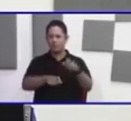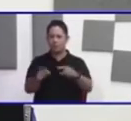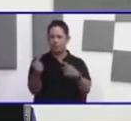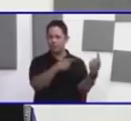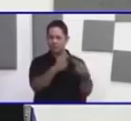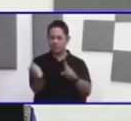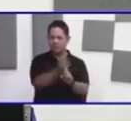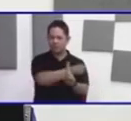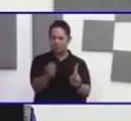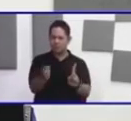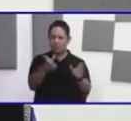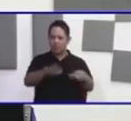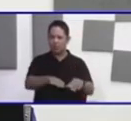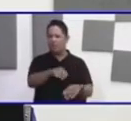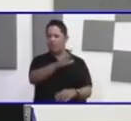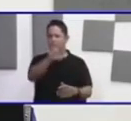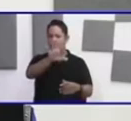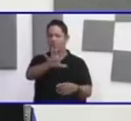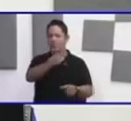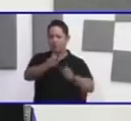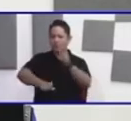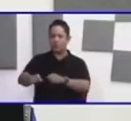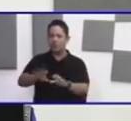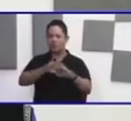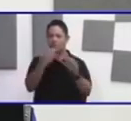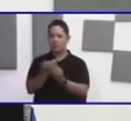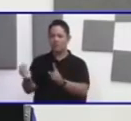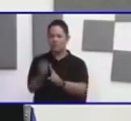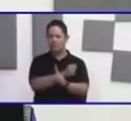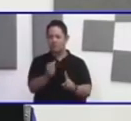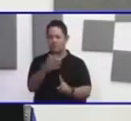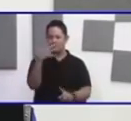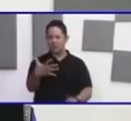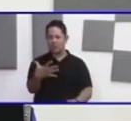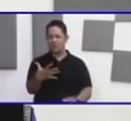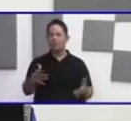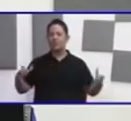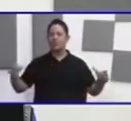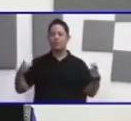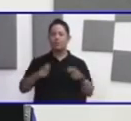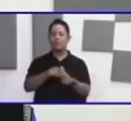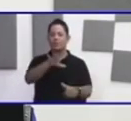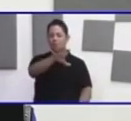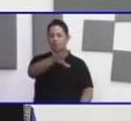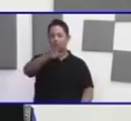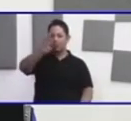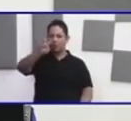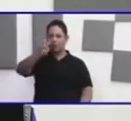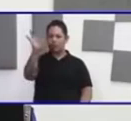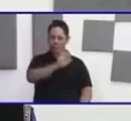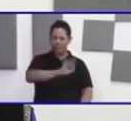5 casos de violencia intrafamiliar, logrando una reducción del 58% de la tendencia de los hechos de